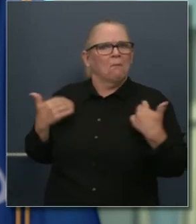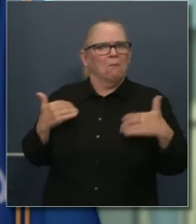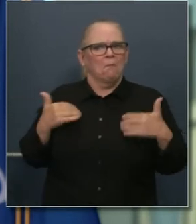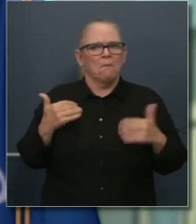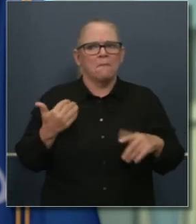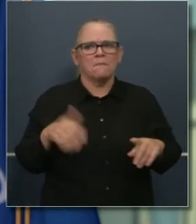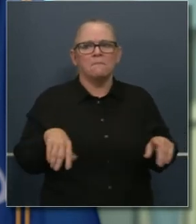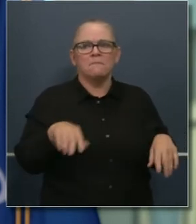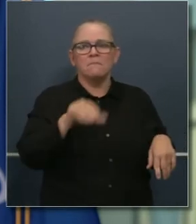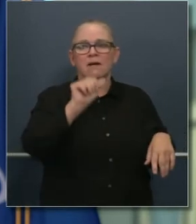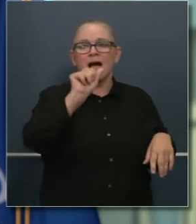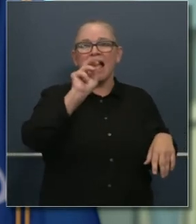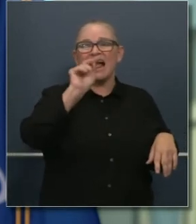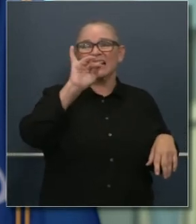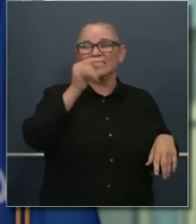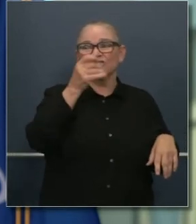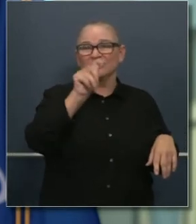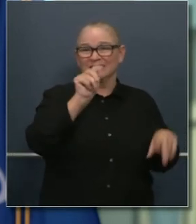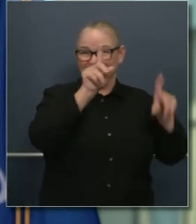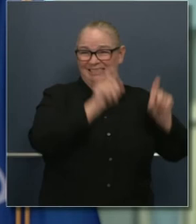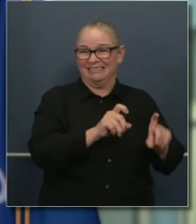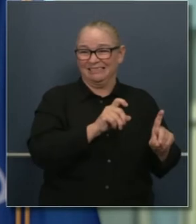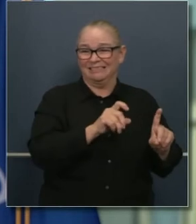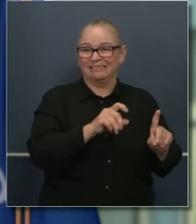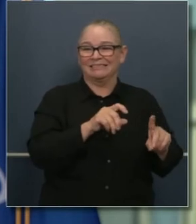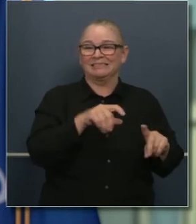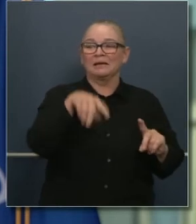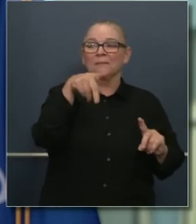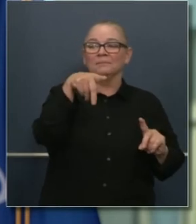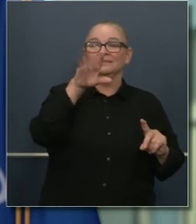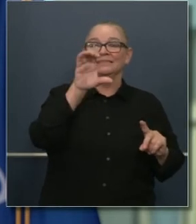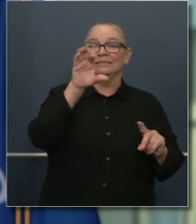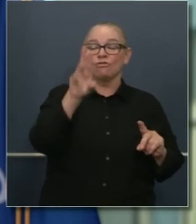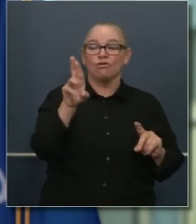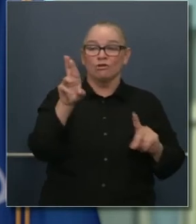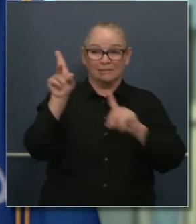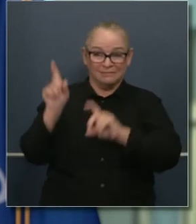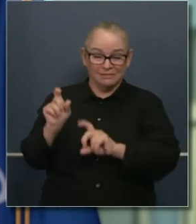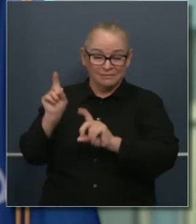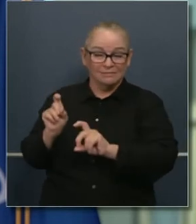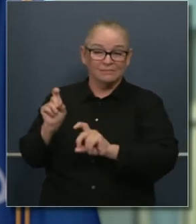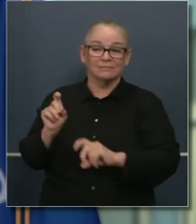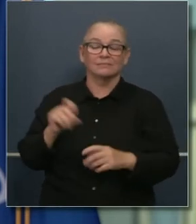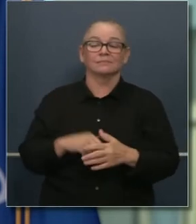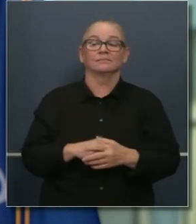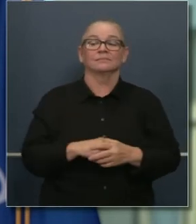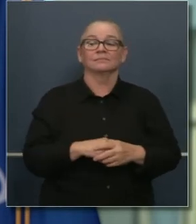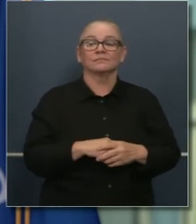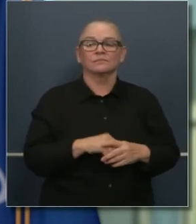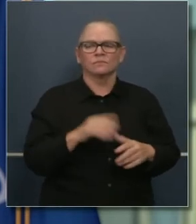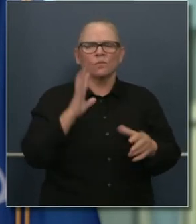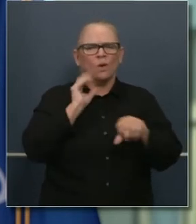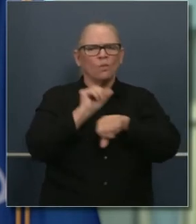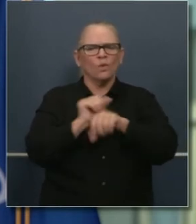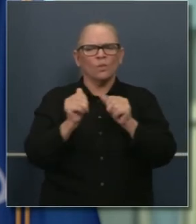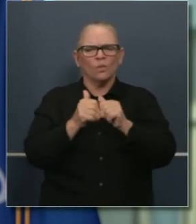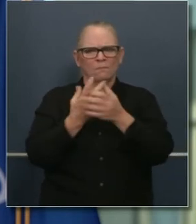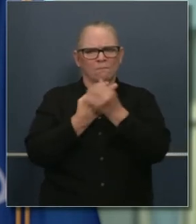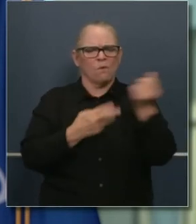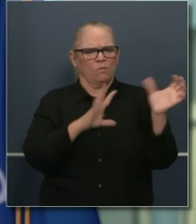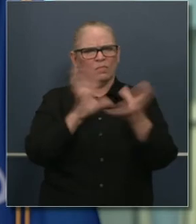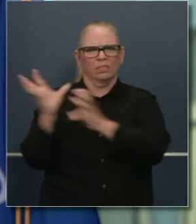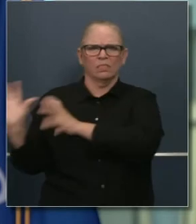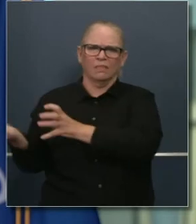mucha prueba de antígenos y pruebas pcr también estamos pues trabajando no solamente con la ns doble-a pero con las pack